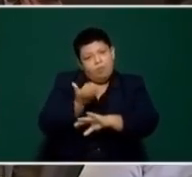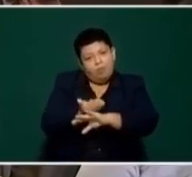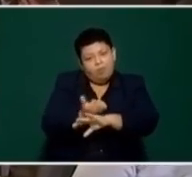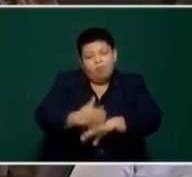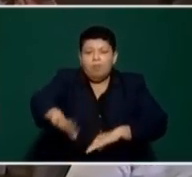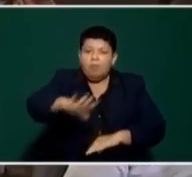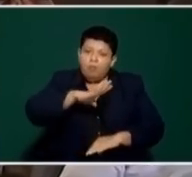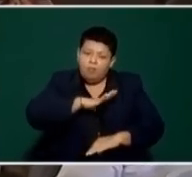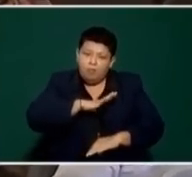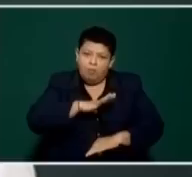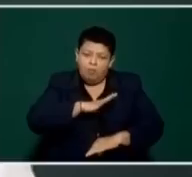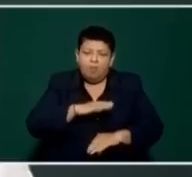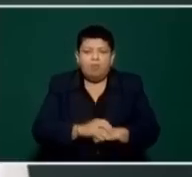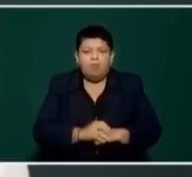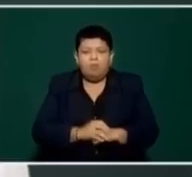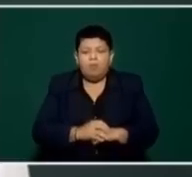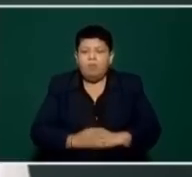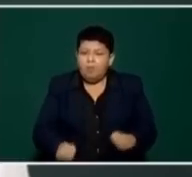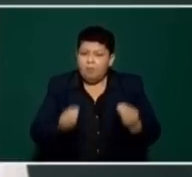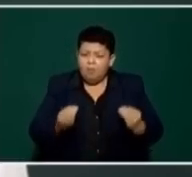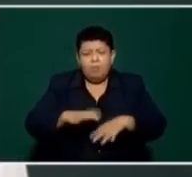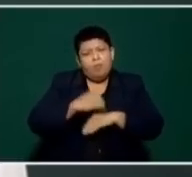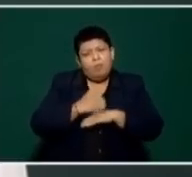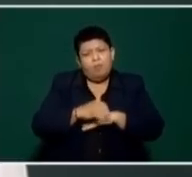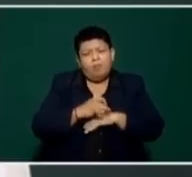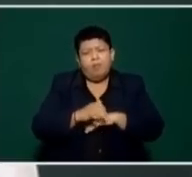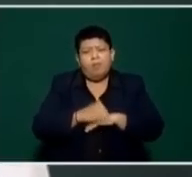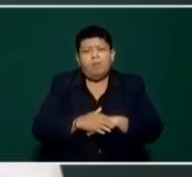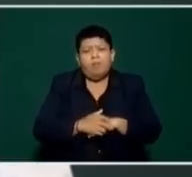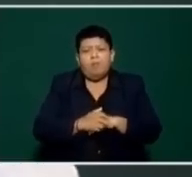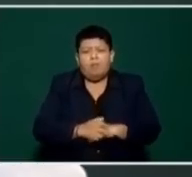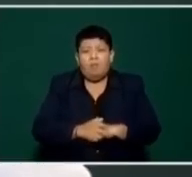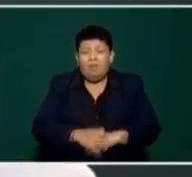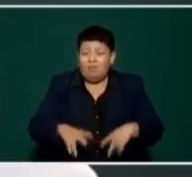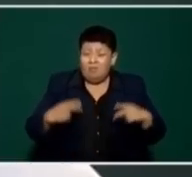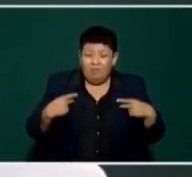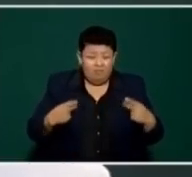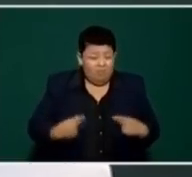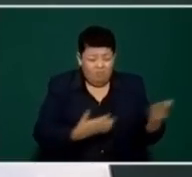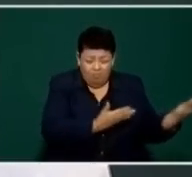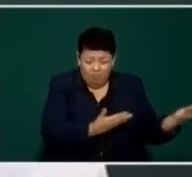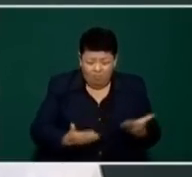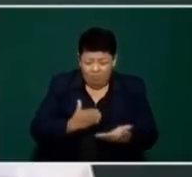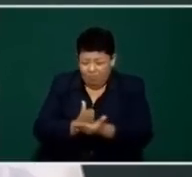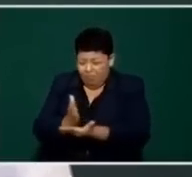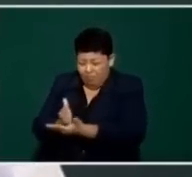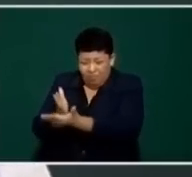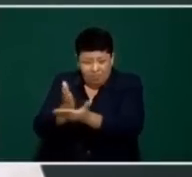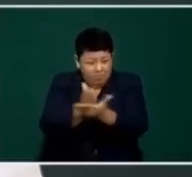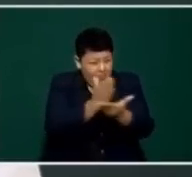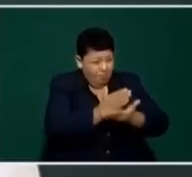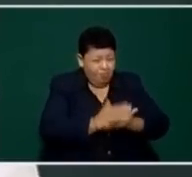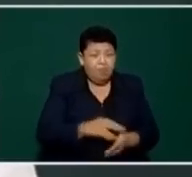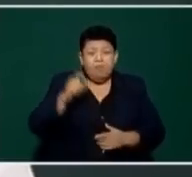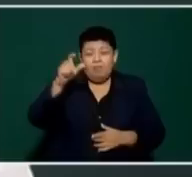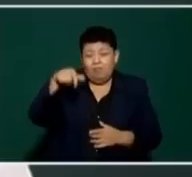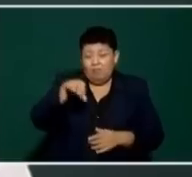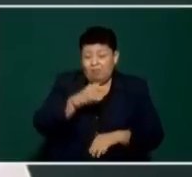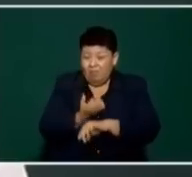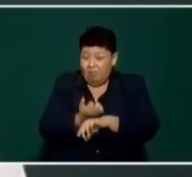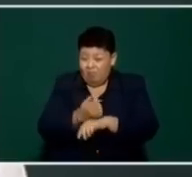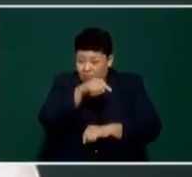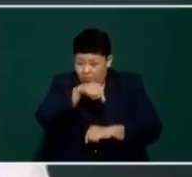ese acelerado número de habitantes que tenemos, el crecimiento demográfico que el Estado